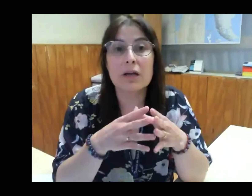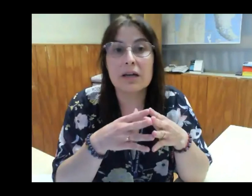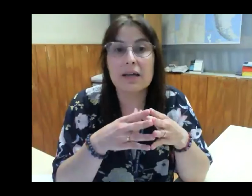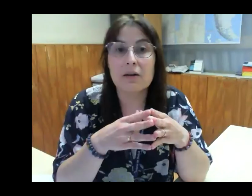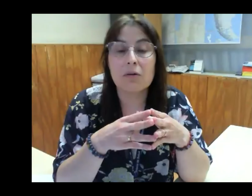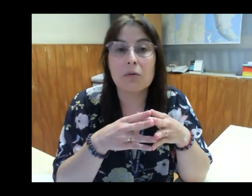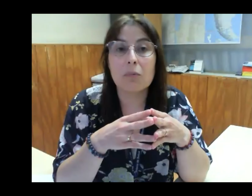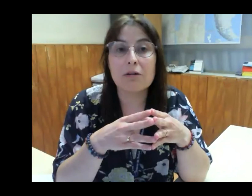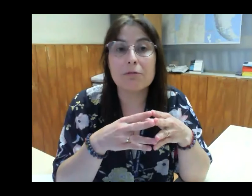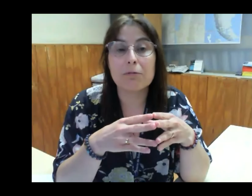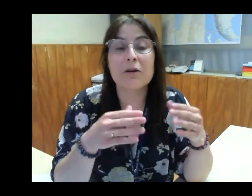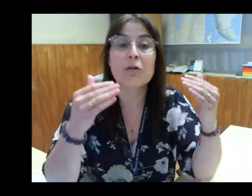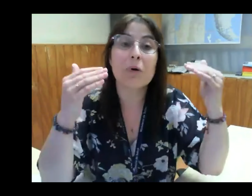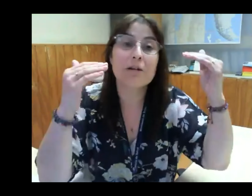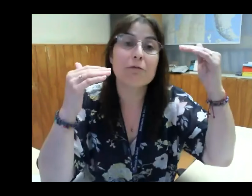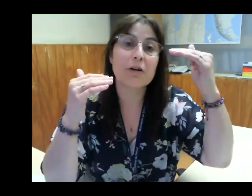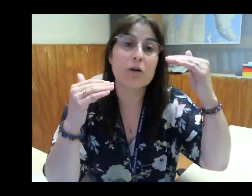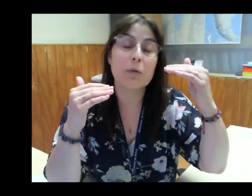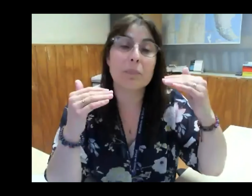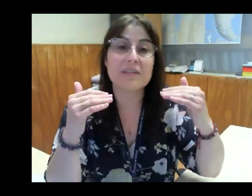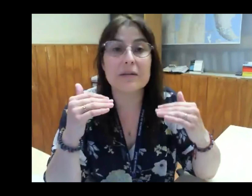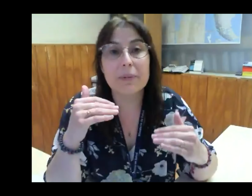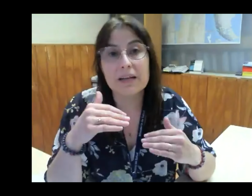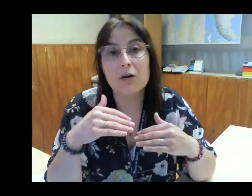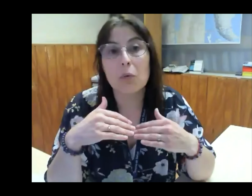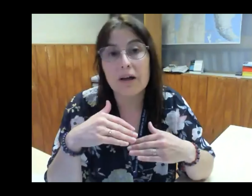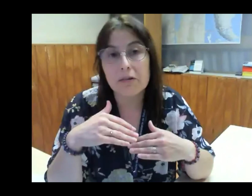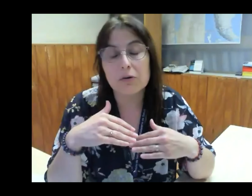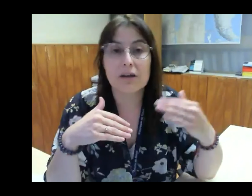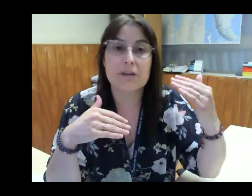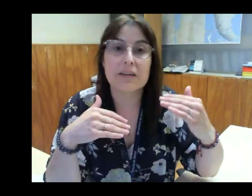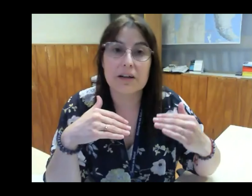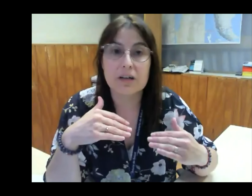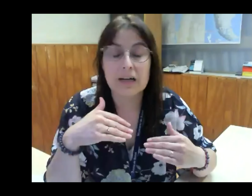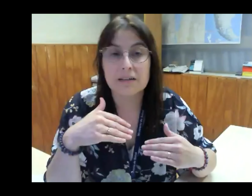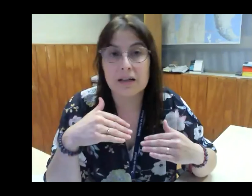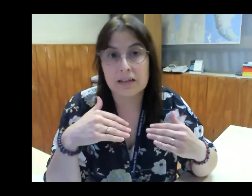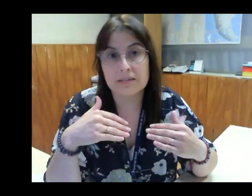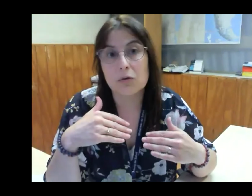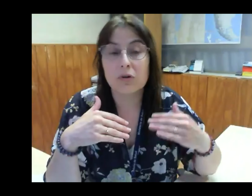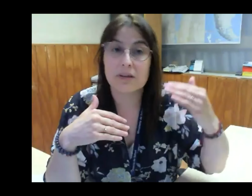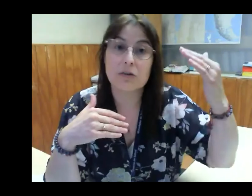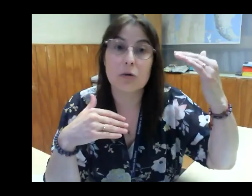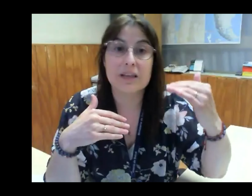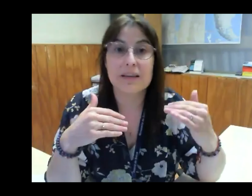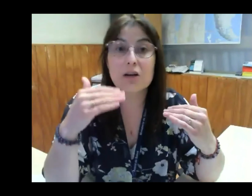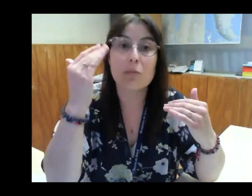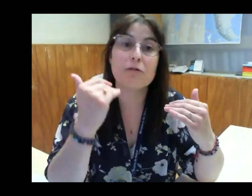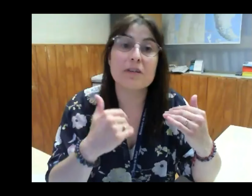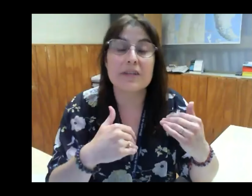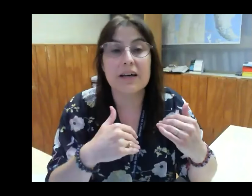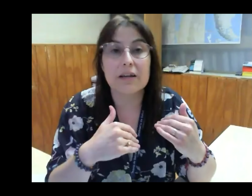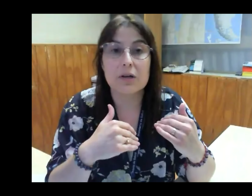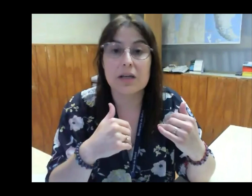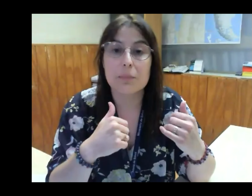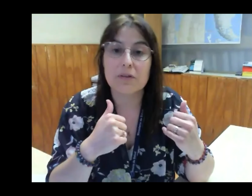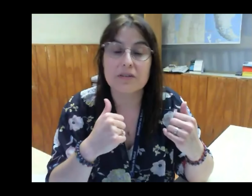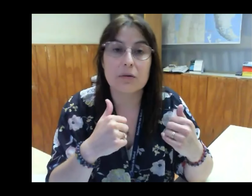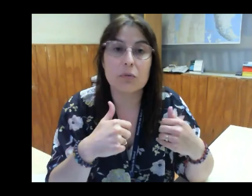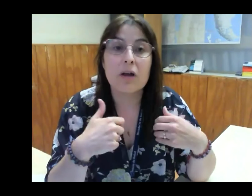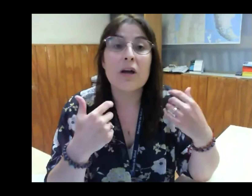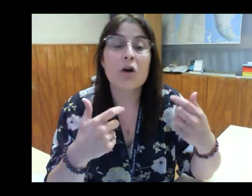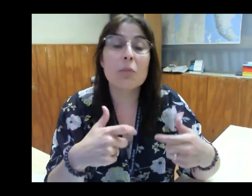ciertos, cuáles fueron los principales cuadros que afectaron a la salud, tanto mental como física, de los